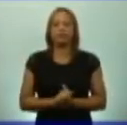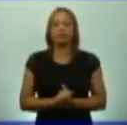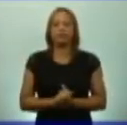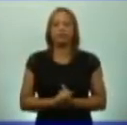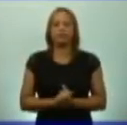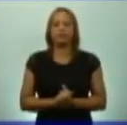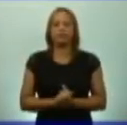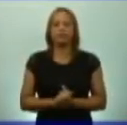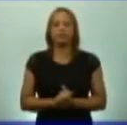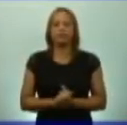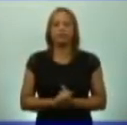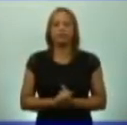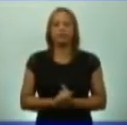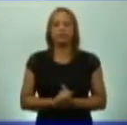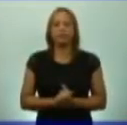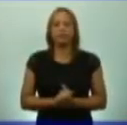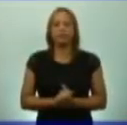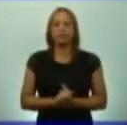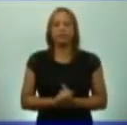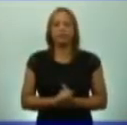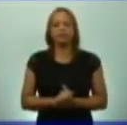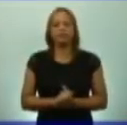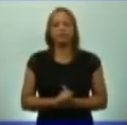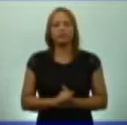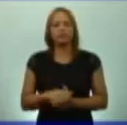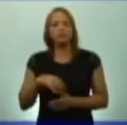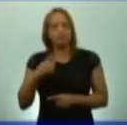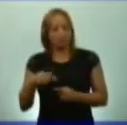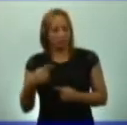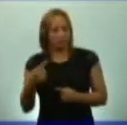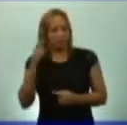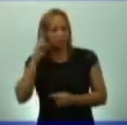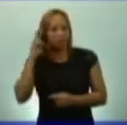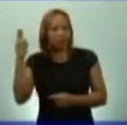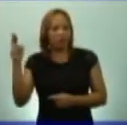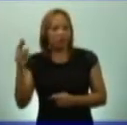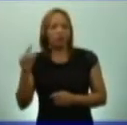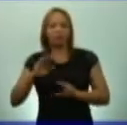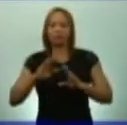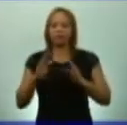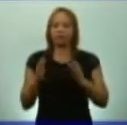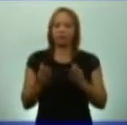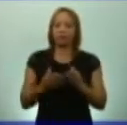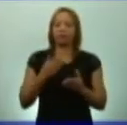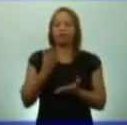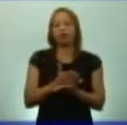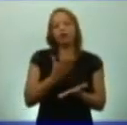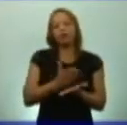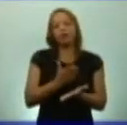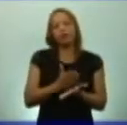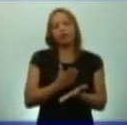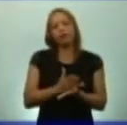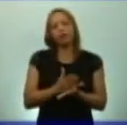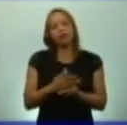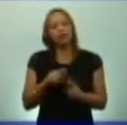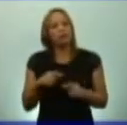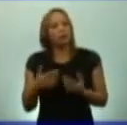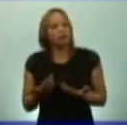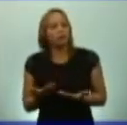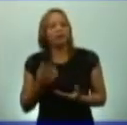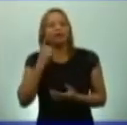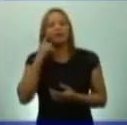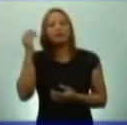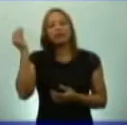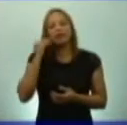Vamos a hacer un pequeño recorrido por el epígrafe 6.3 para